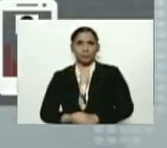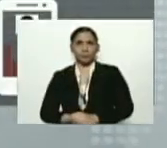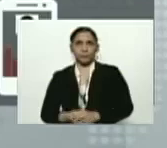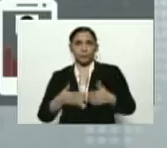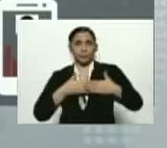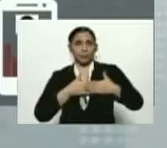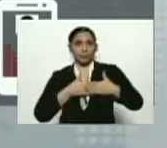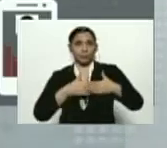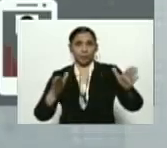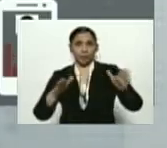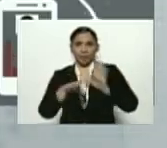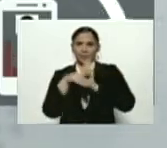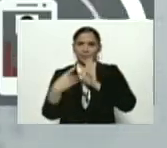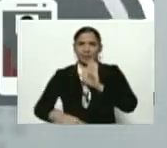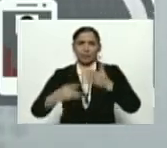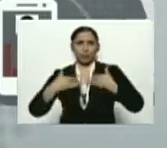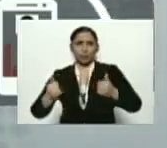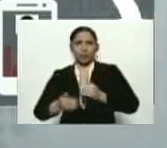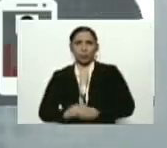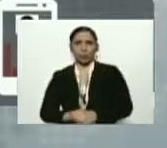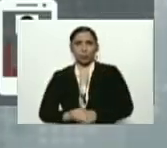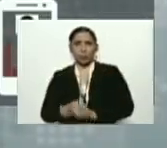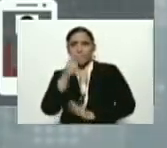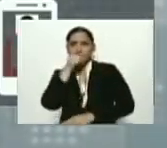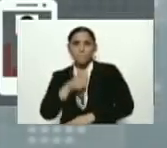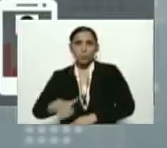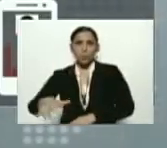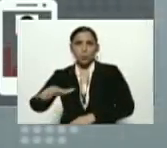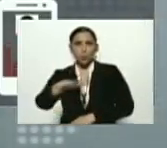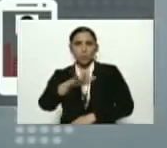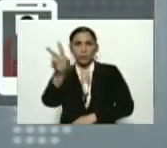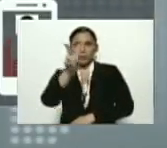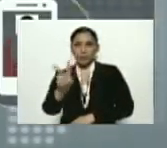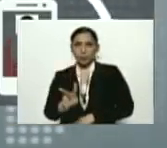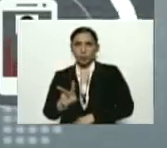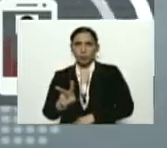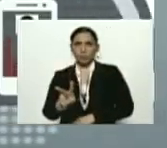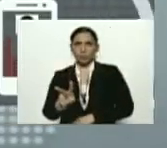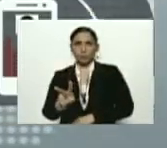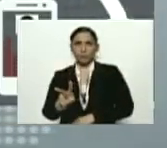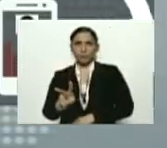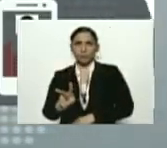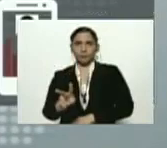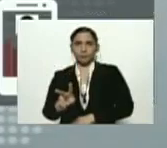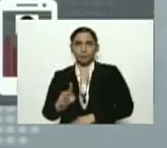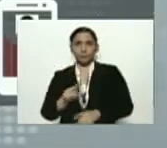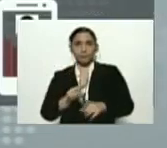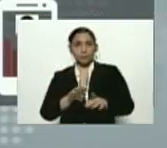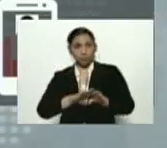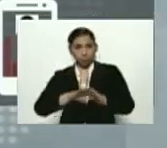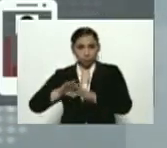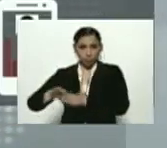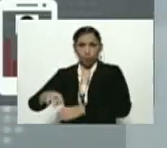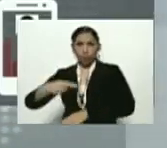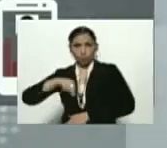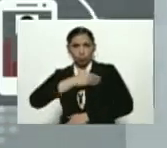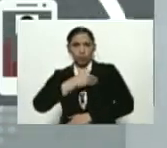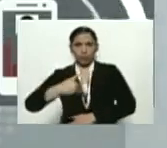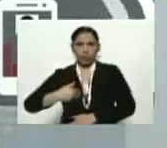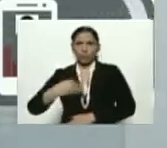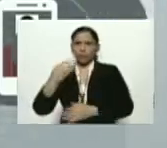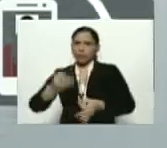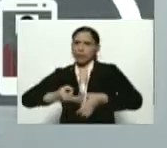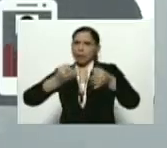garantizar el derecho a la salud del pueblo venezolano. Por otro lado, queríamos, bueno, siempre estamos